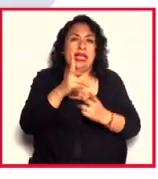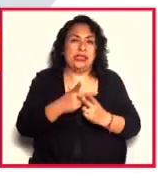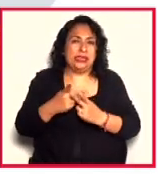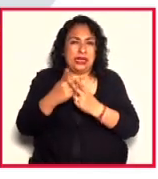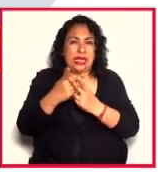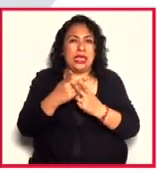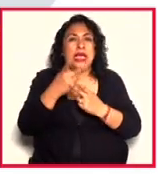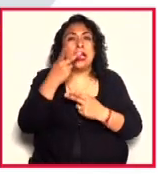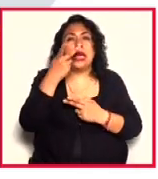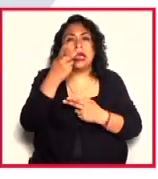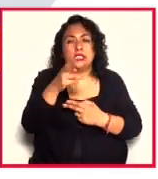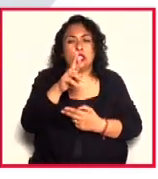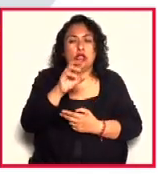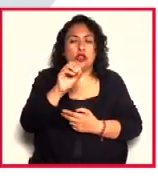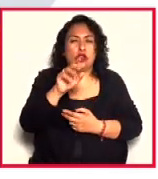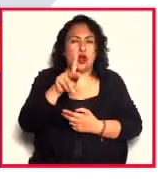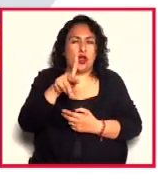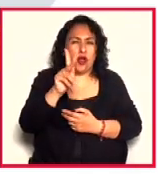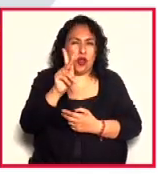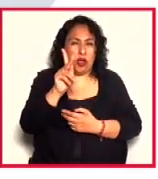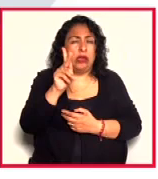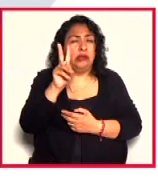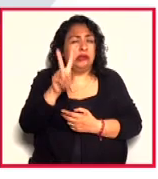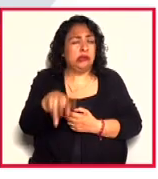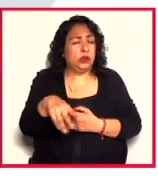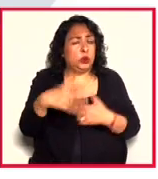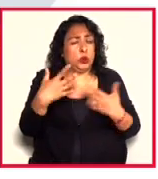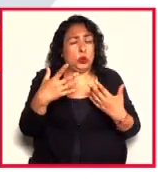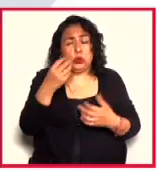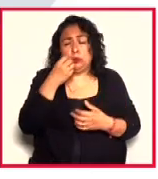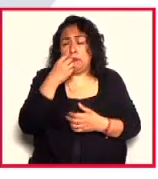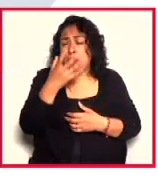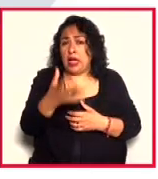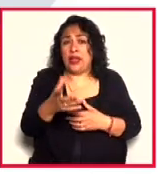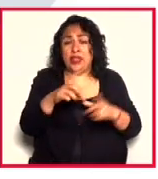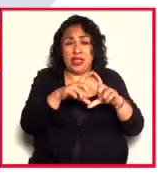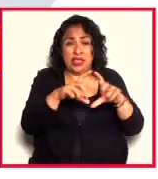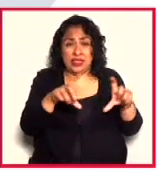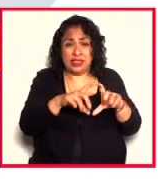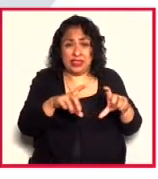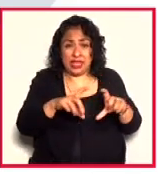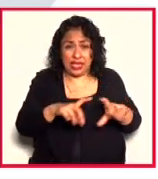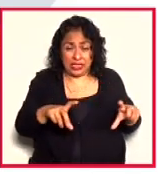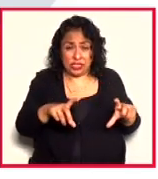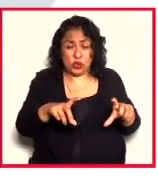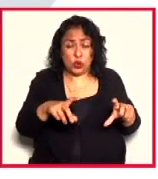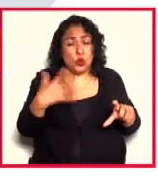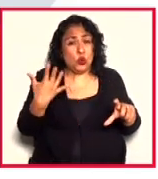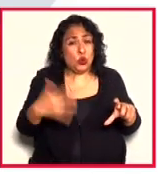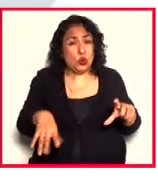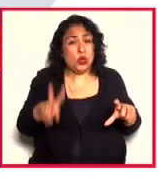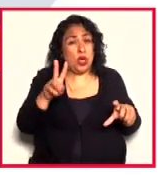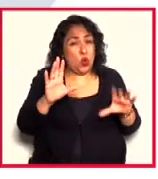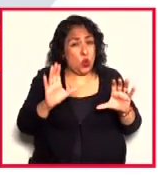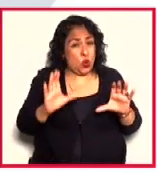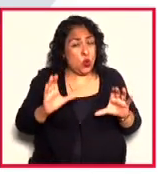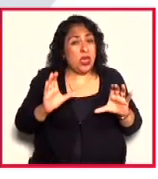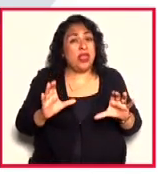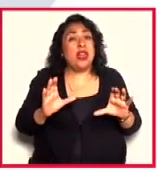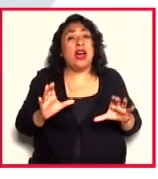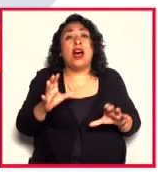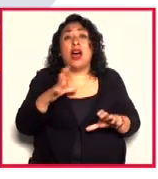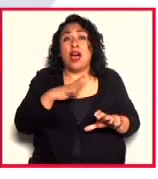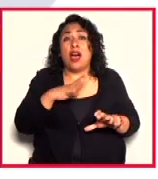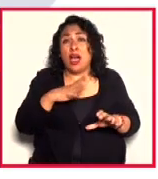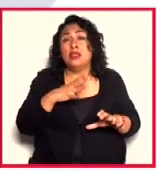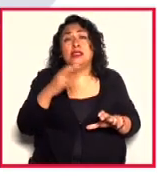La música de Andrew Lloyd Webber es absolutamente formidable. Y los textos de Tim Rice, uy, cuidado con ellos porque generaron desde